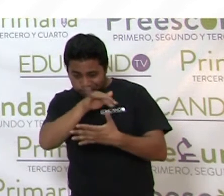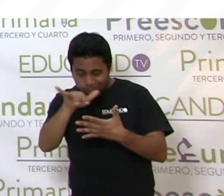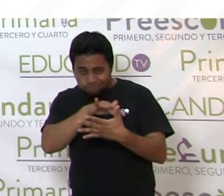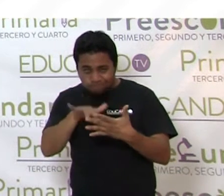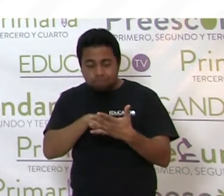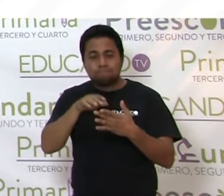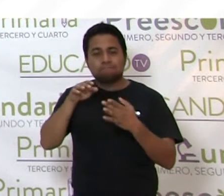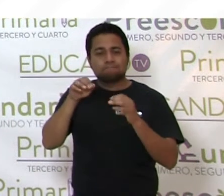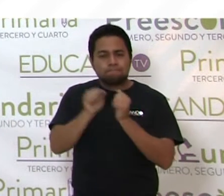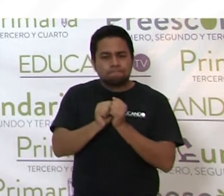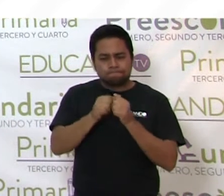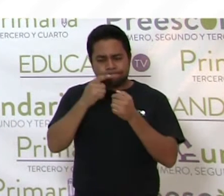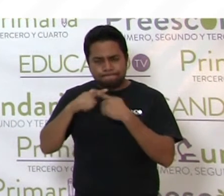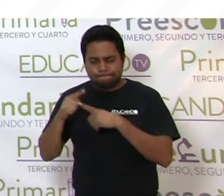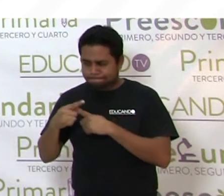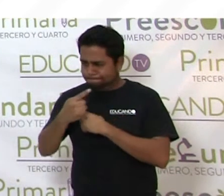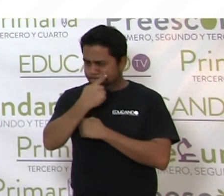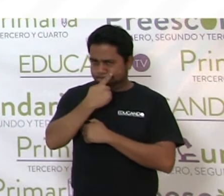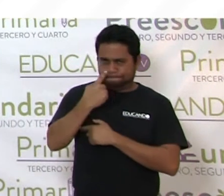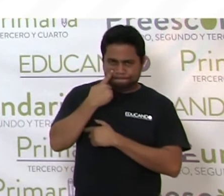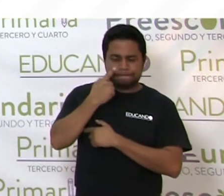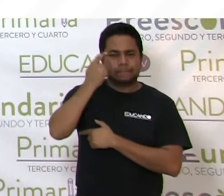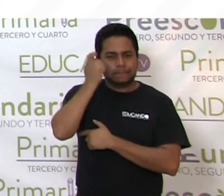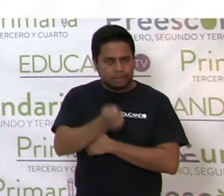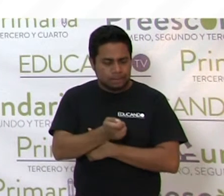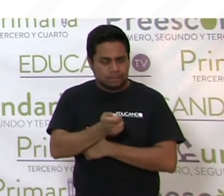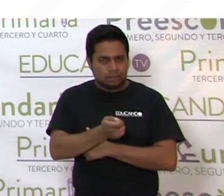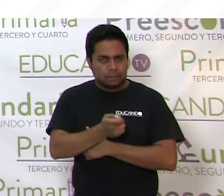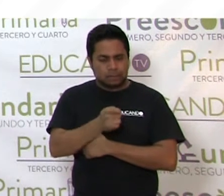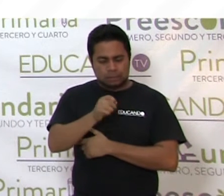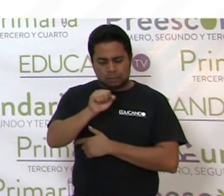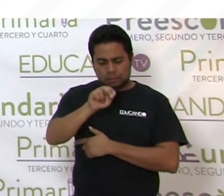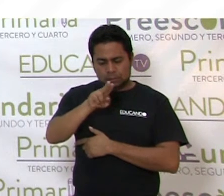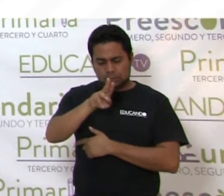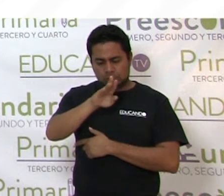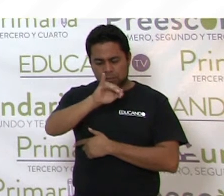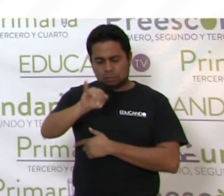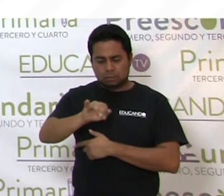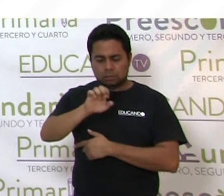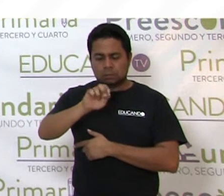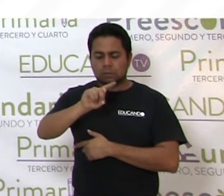reunidos por distintos criterios. ¿Qué significa esto de subjetiva? Pues que el autor,